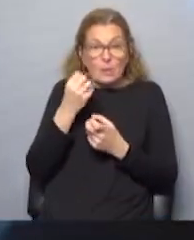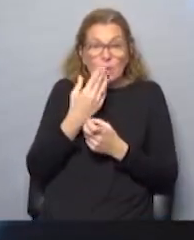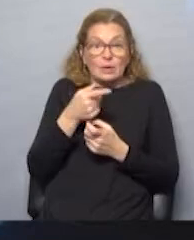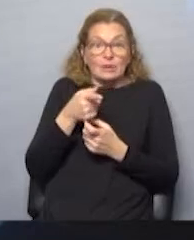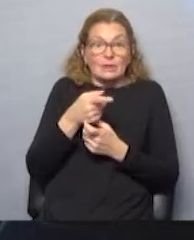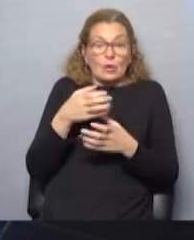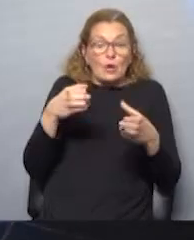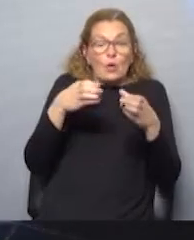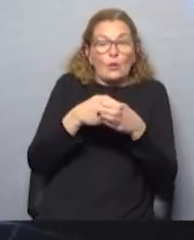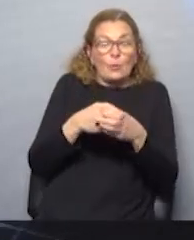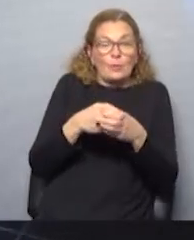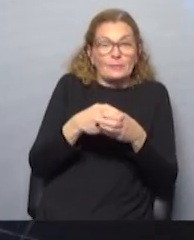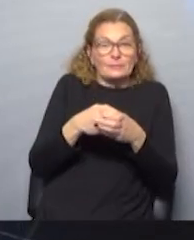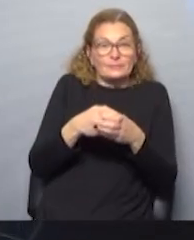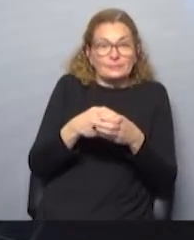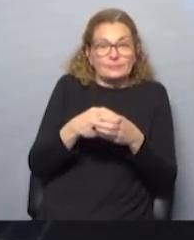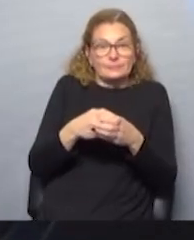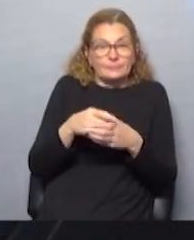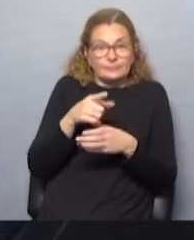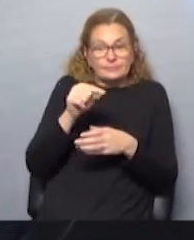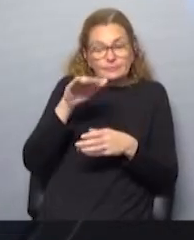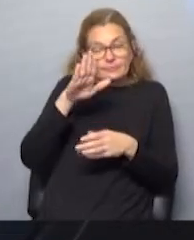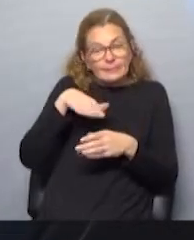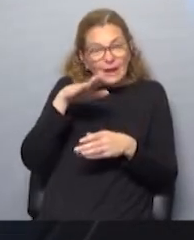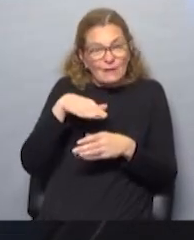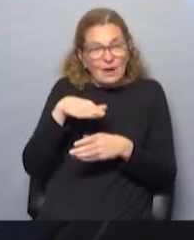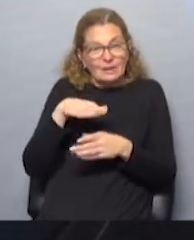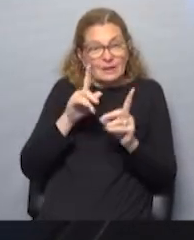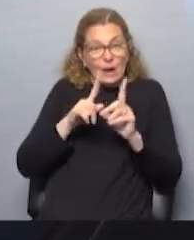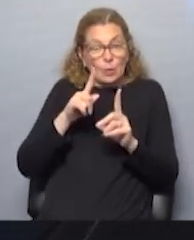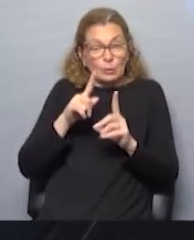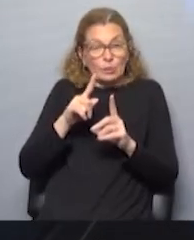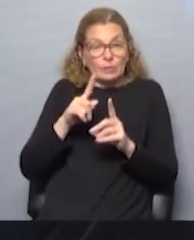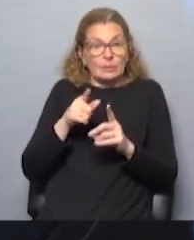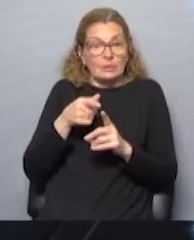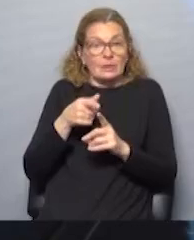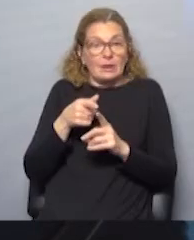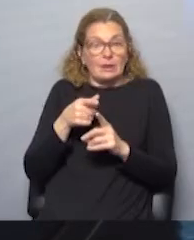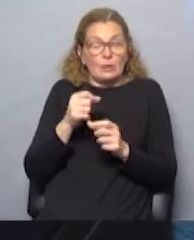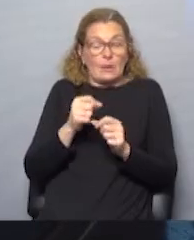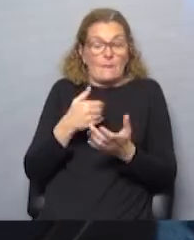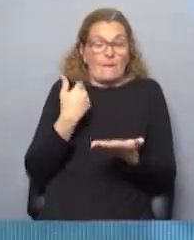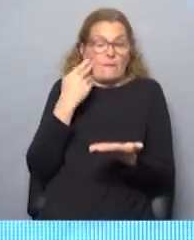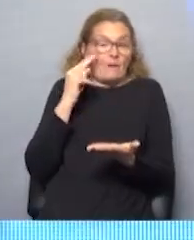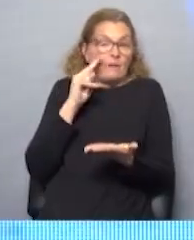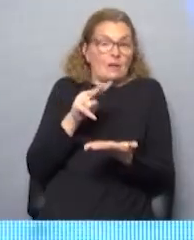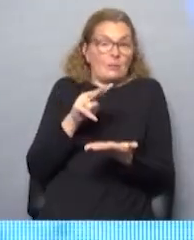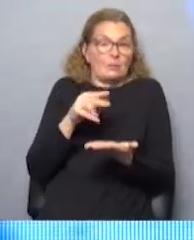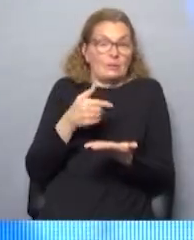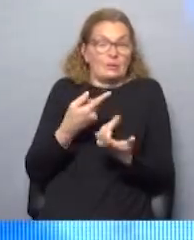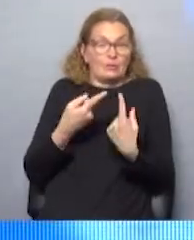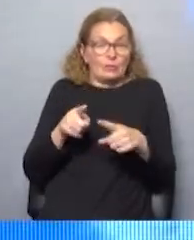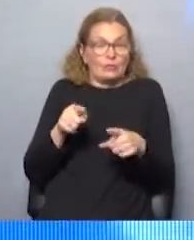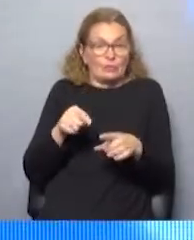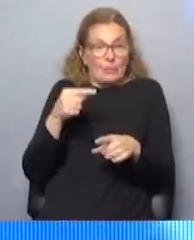quienes son los grupos que presionan para que se bajen este algunos impuestos y bueno ahí es lo que aparece entonces o sea yo